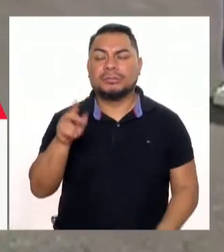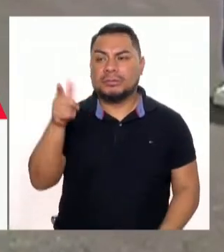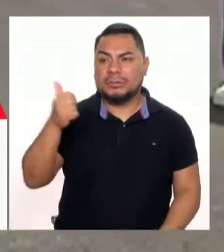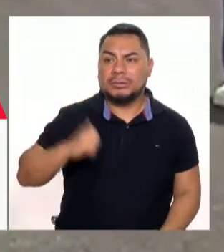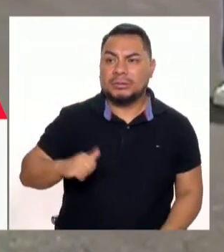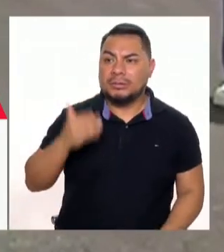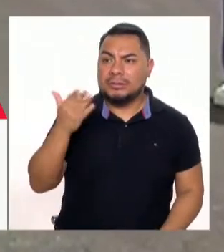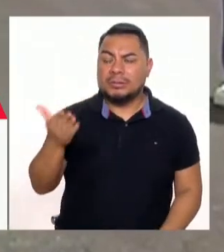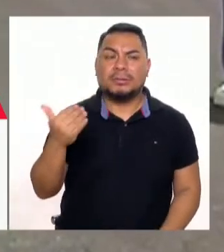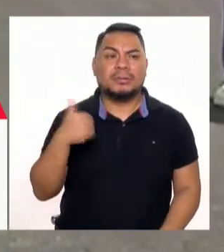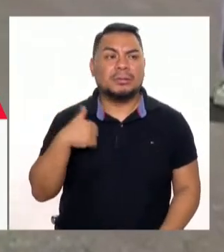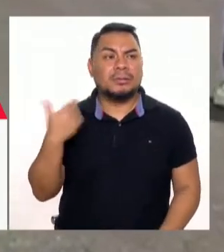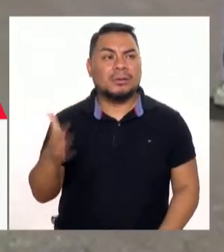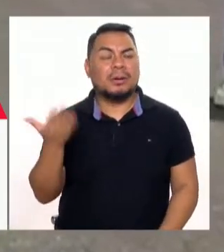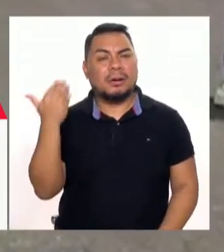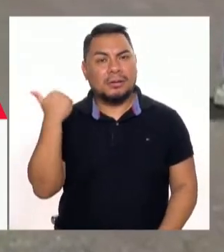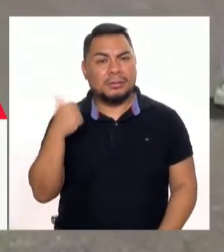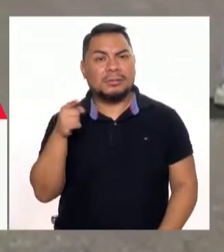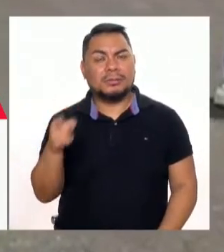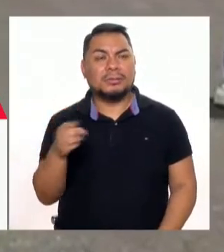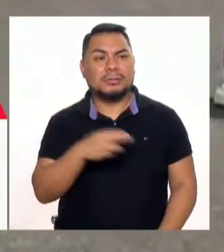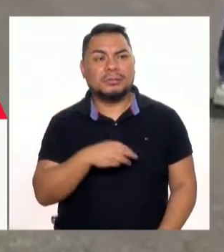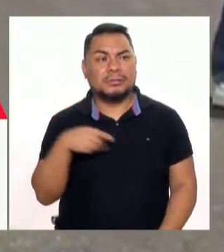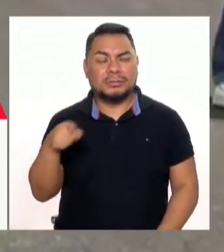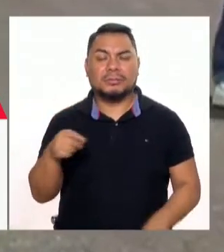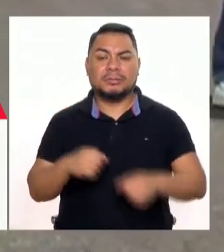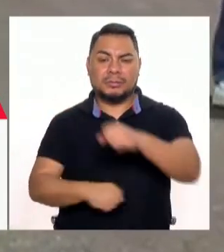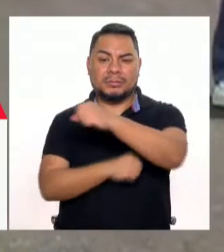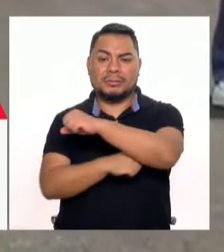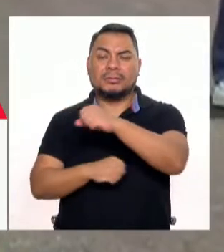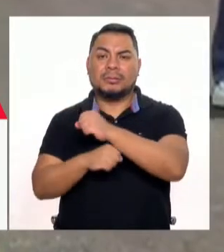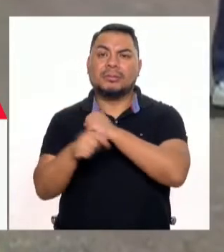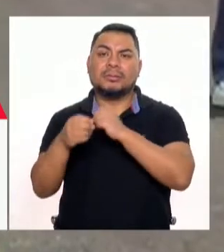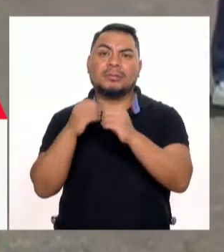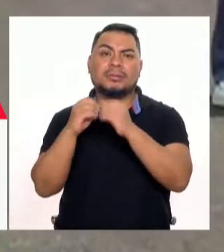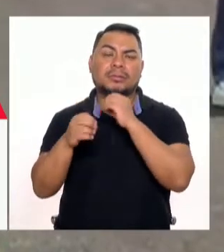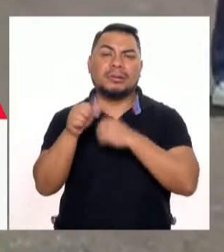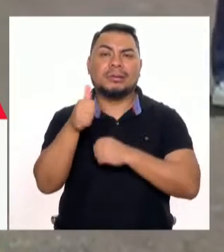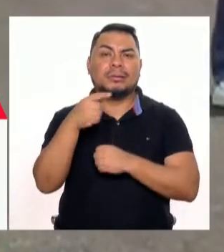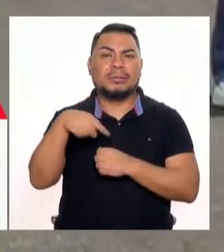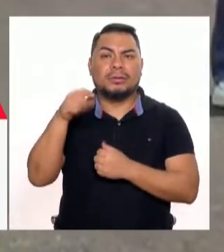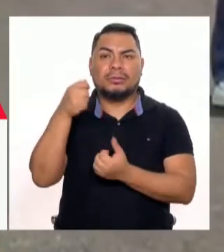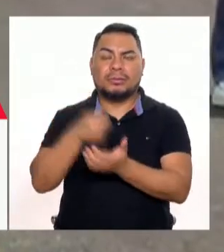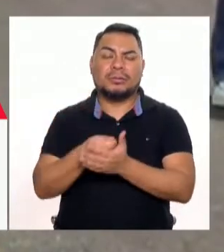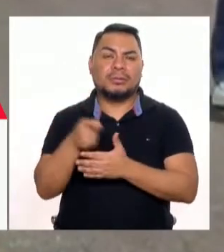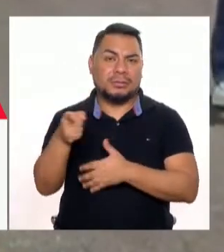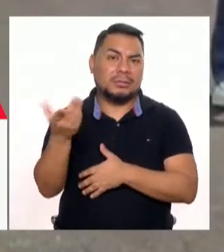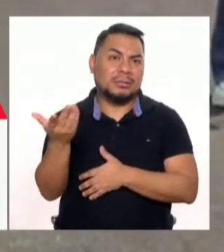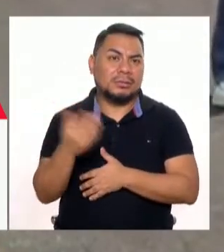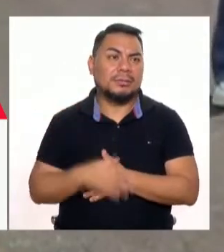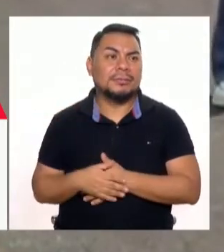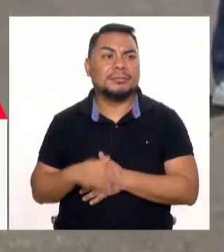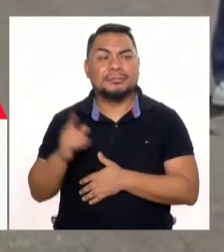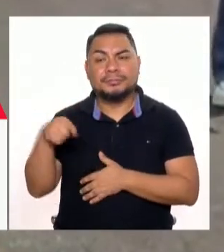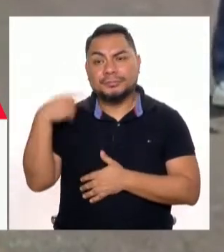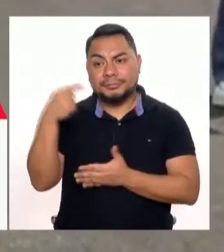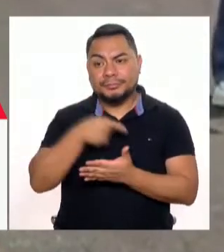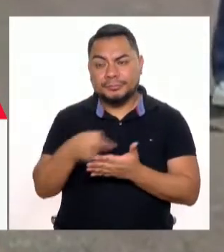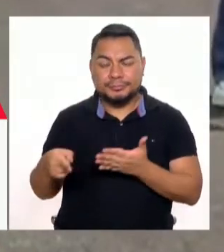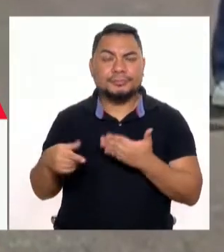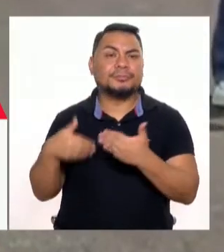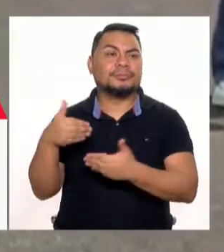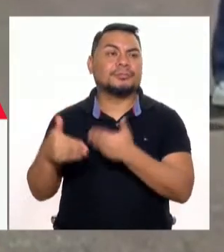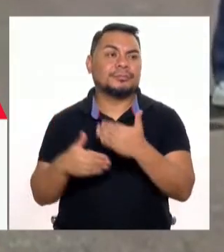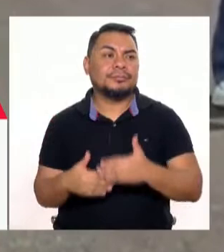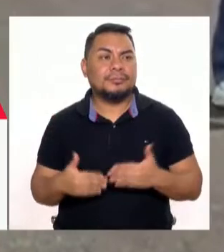Alcalde que sacamos de la cartera el puente aucayaco diez millones la próxima semana Estamos lanzando proceso